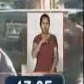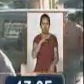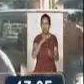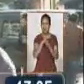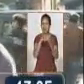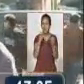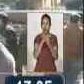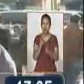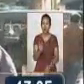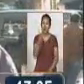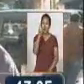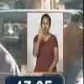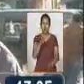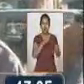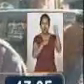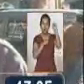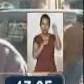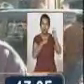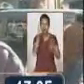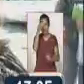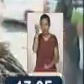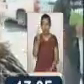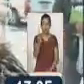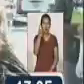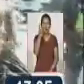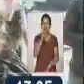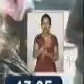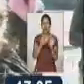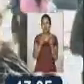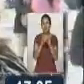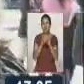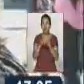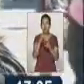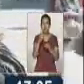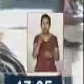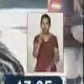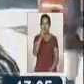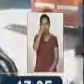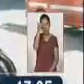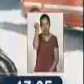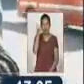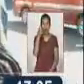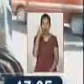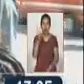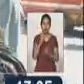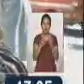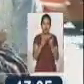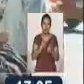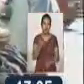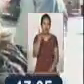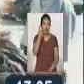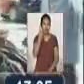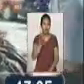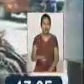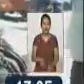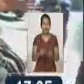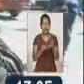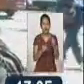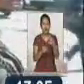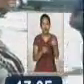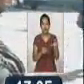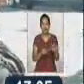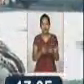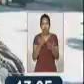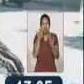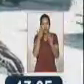Sí, sí. Peor, peor. O sea, el único es del MAS, que se ya podría decir, sí, el único. Linera. Solamente Linera. Ya. ¿De Comunidad Ciudadana? No,